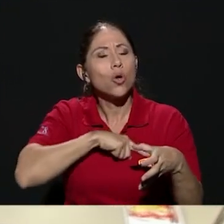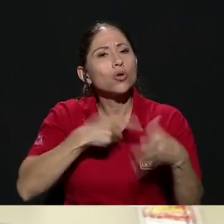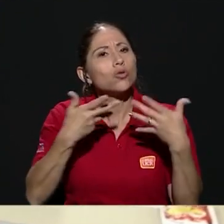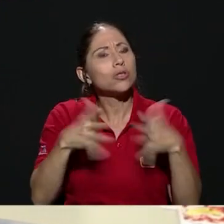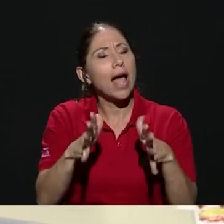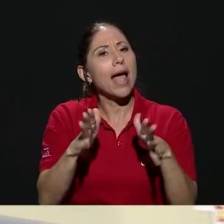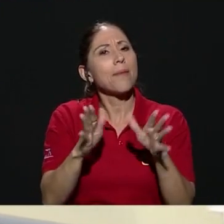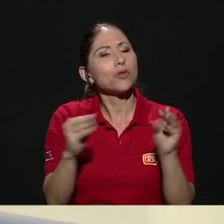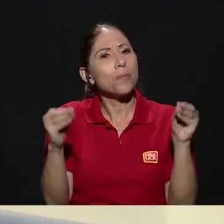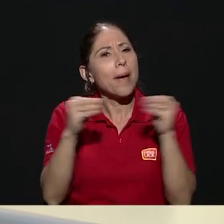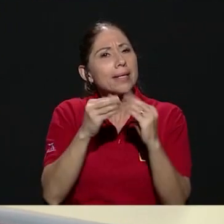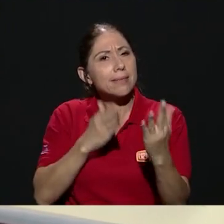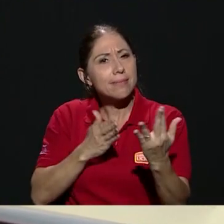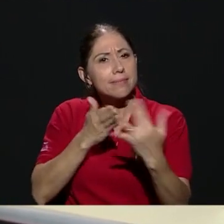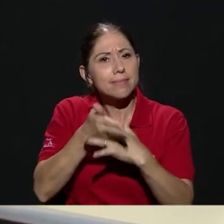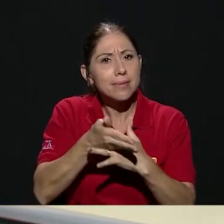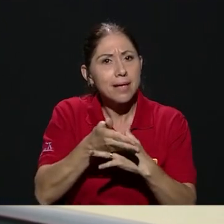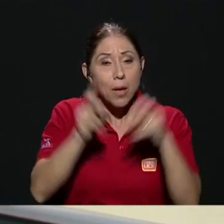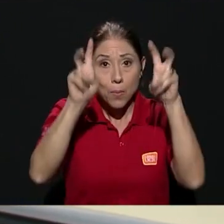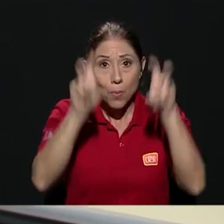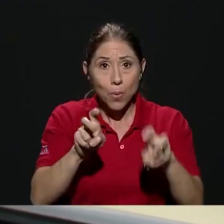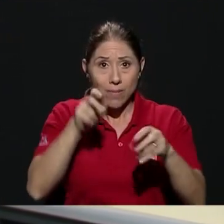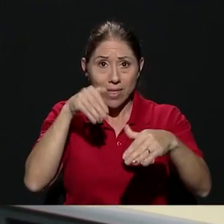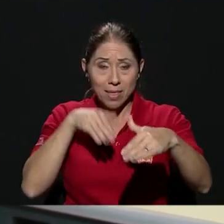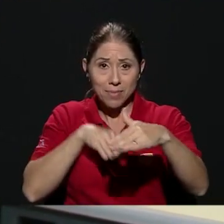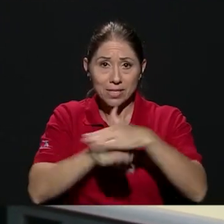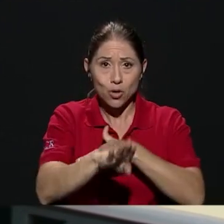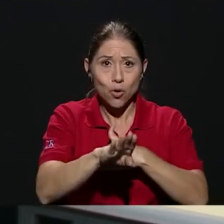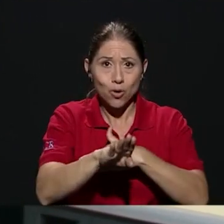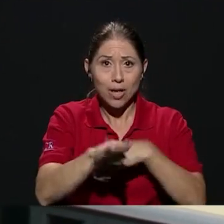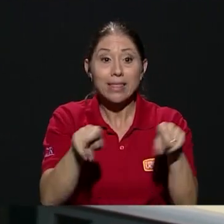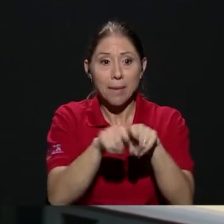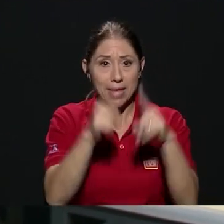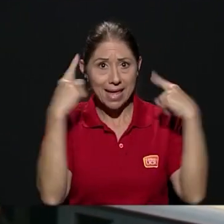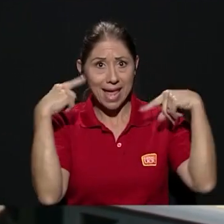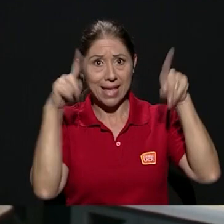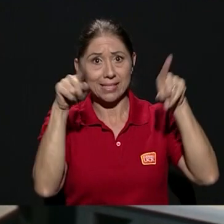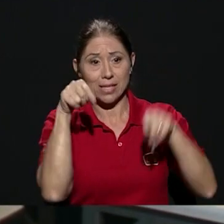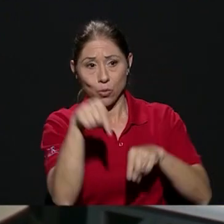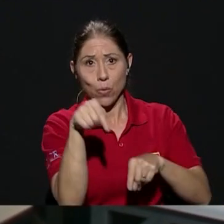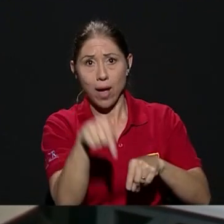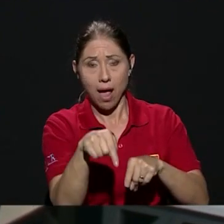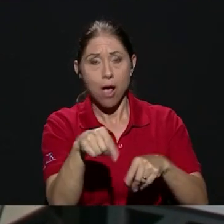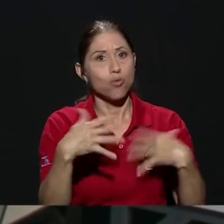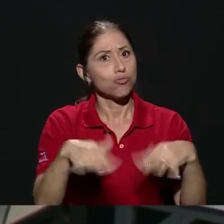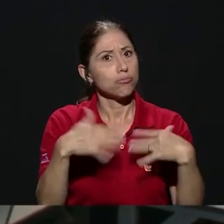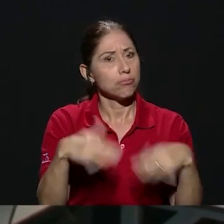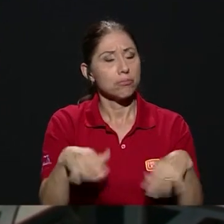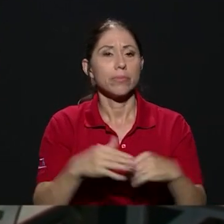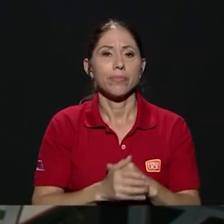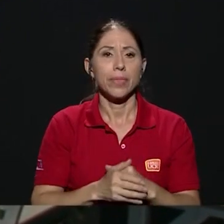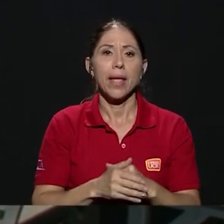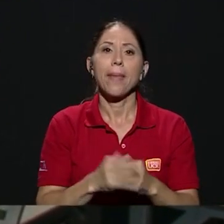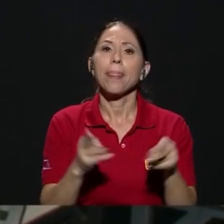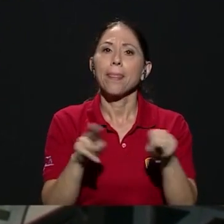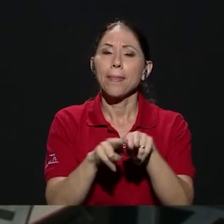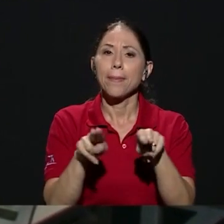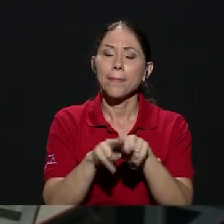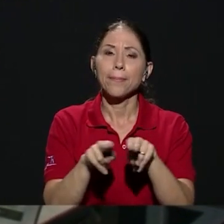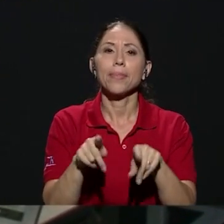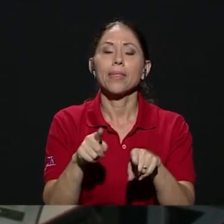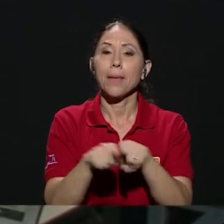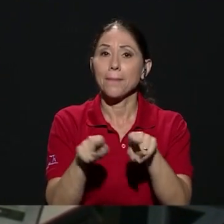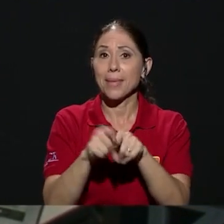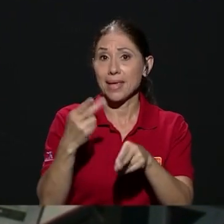de admisión, inclusive la parte del éxito en la prueba de admisión ha sido muy amplia. La